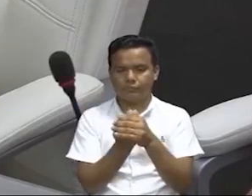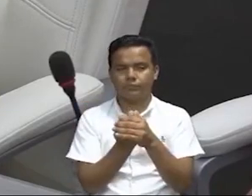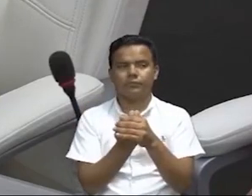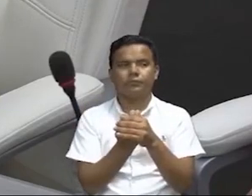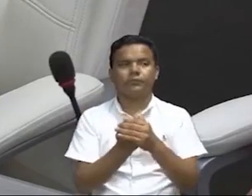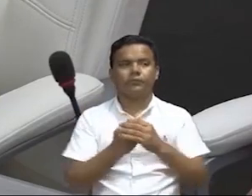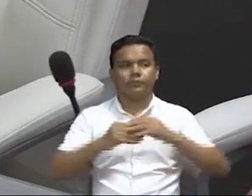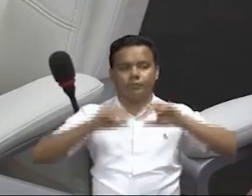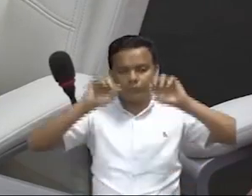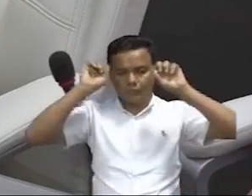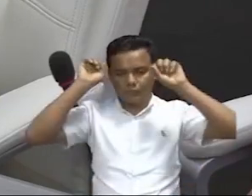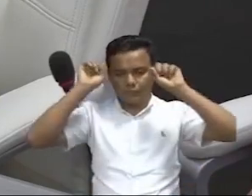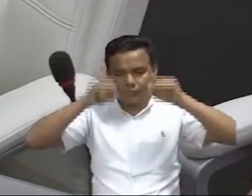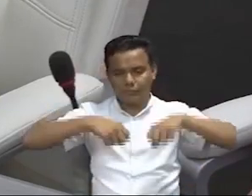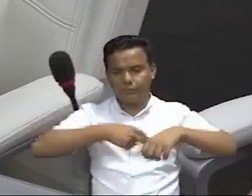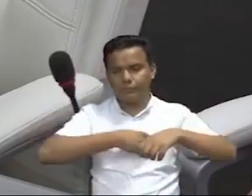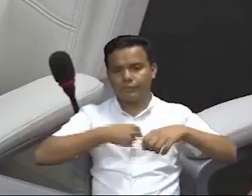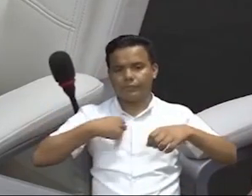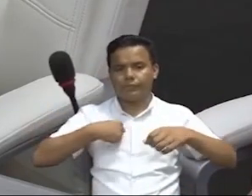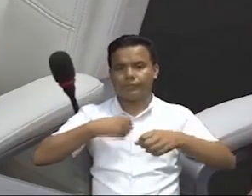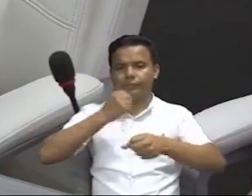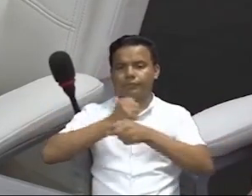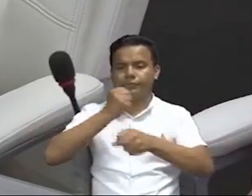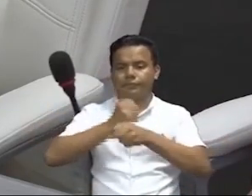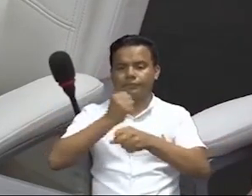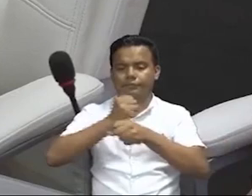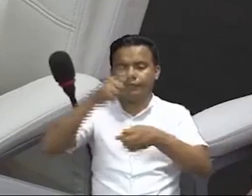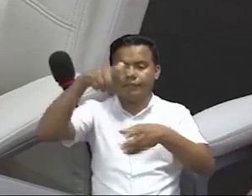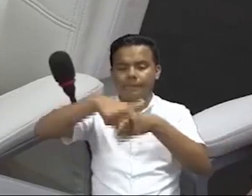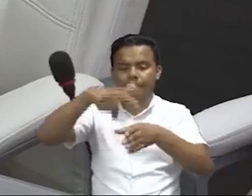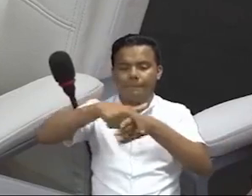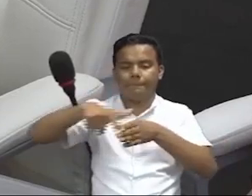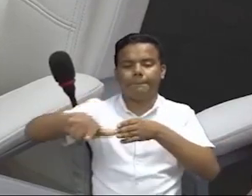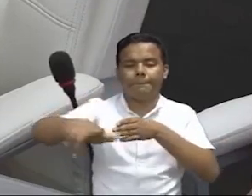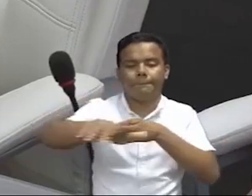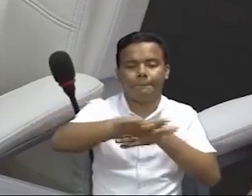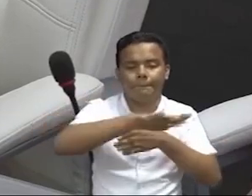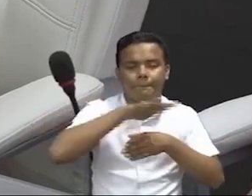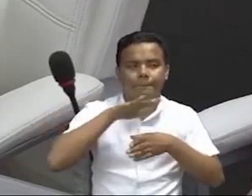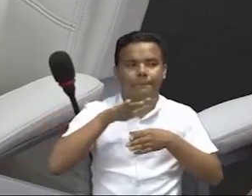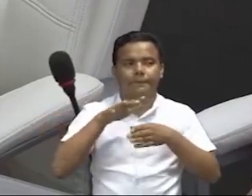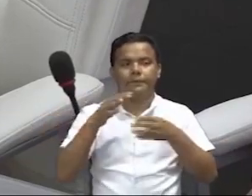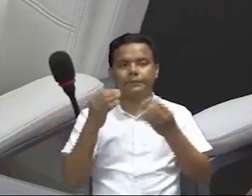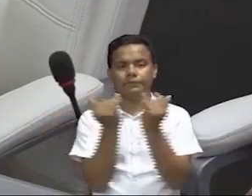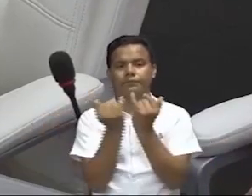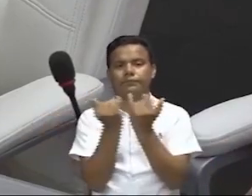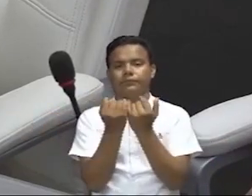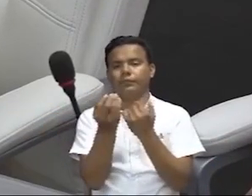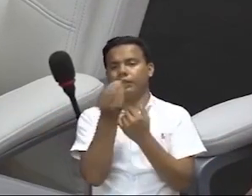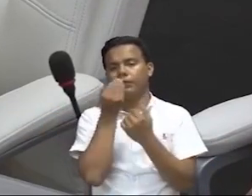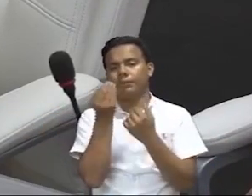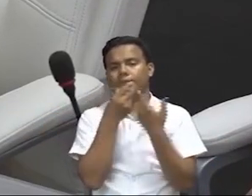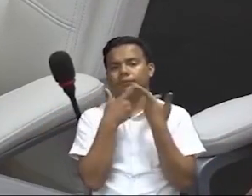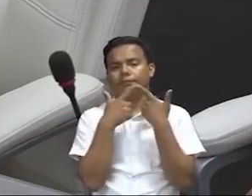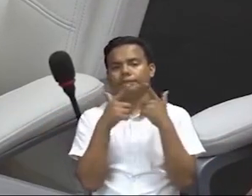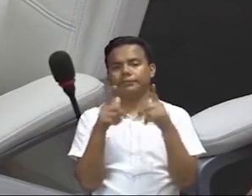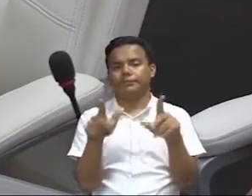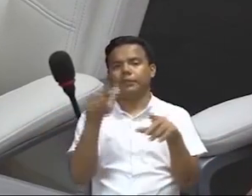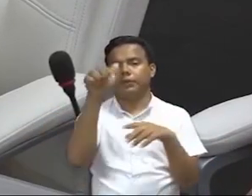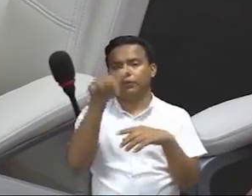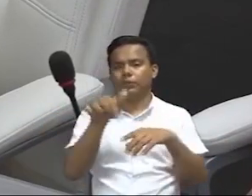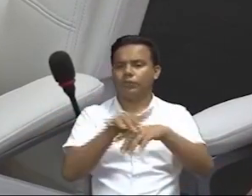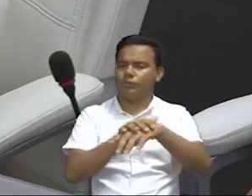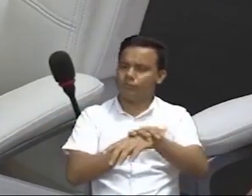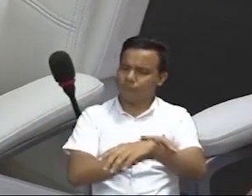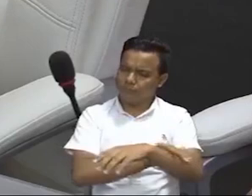aportamos nuestro trabajo en la agricultura familiar y a la soberanía alimentaria. Por eso hoy nos